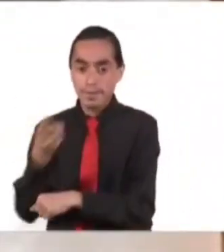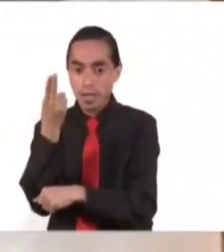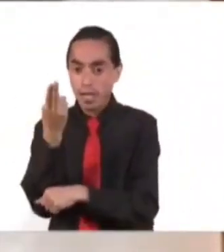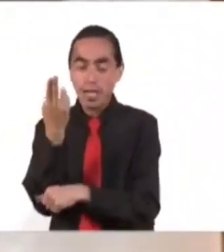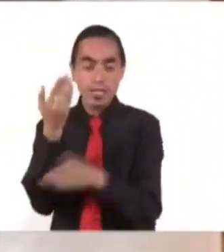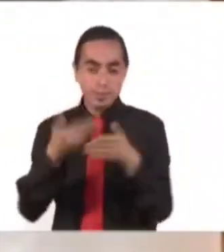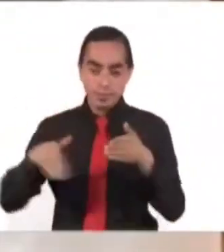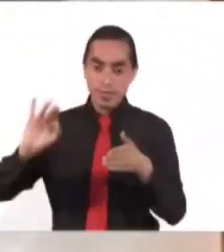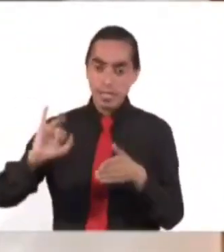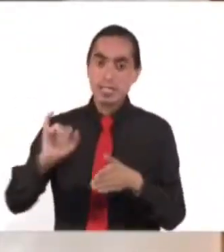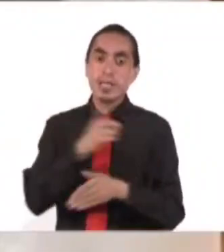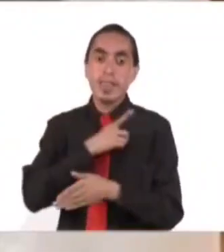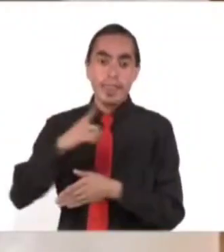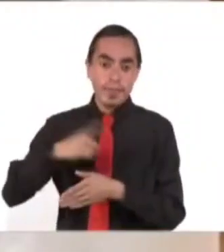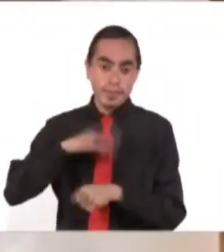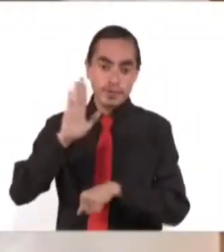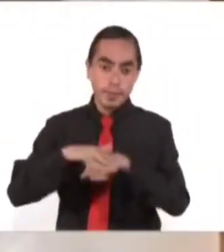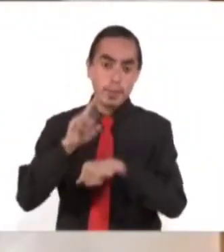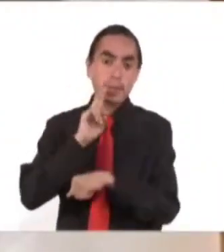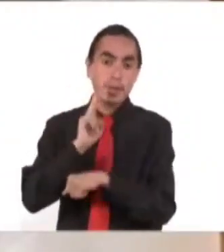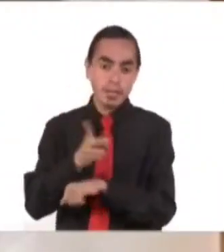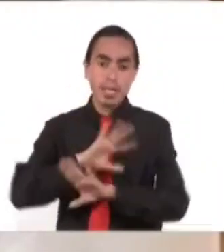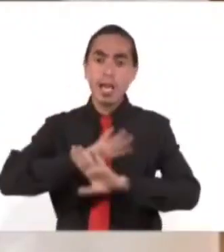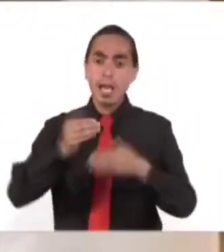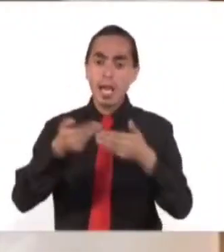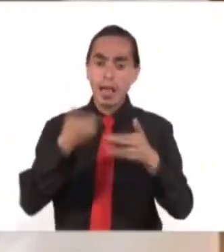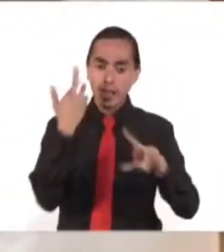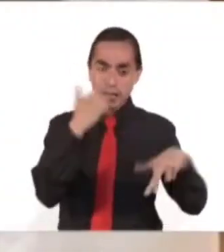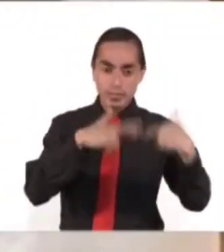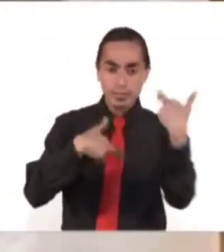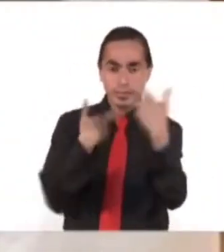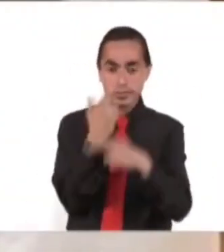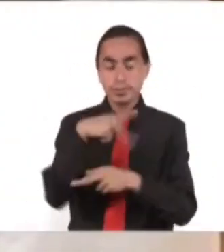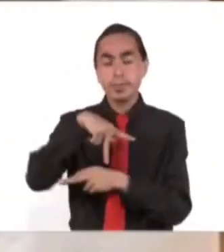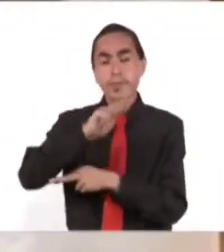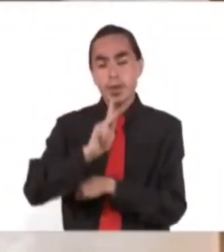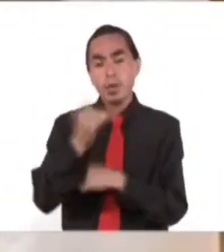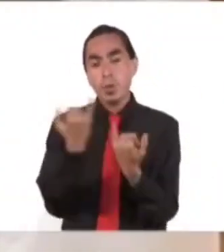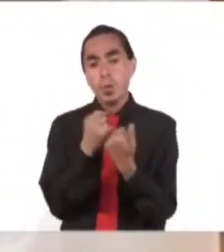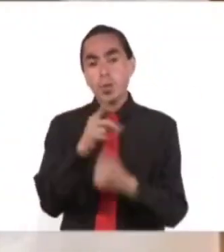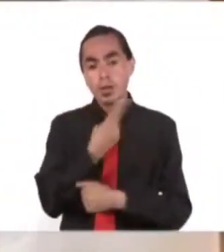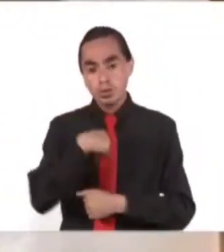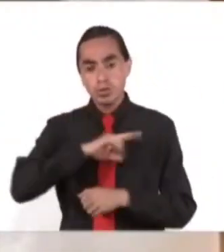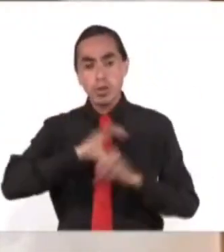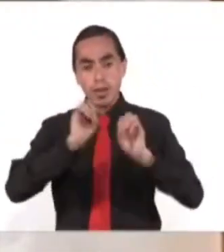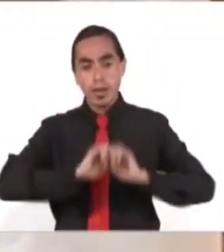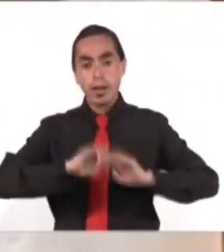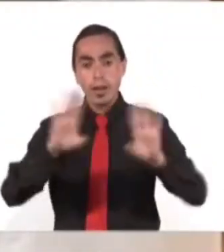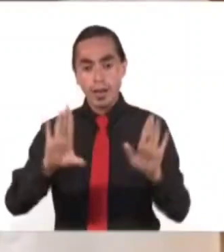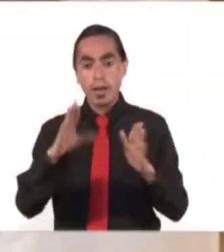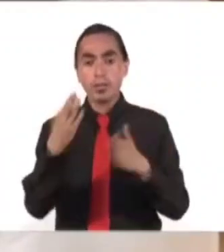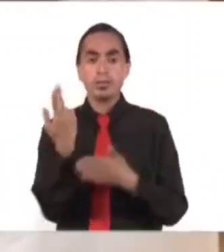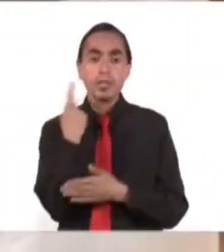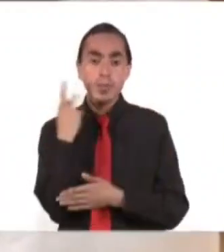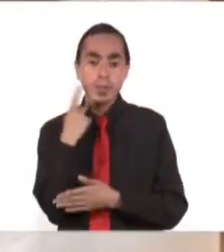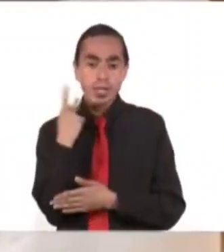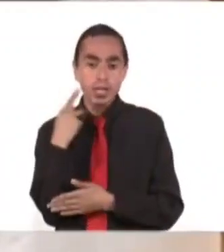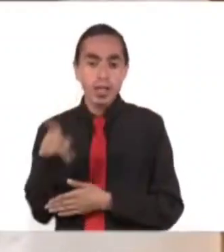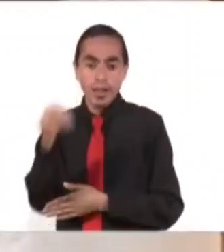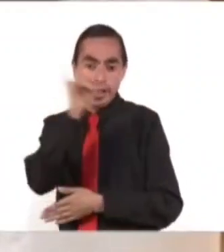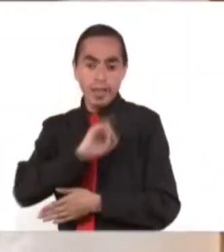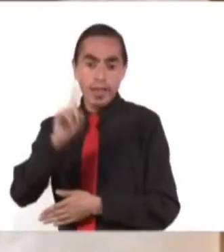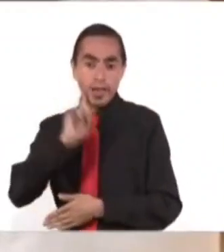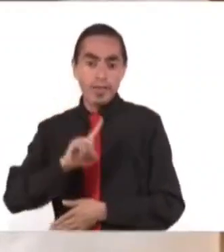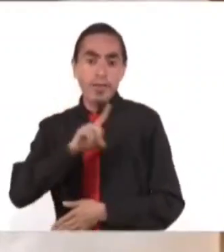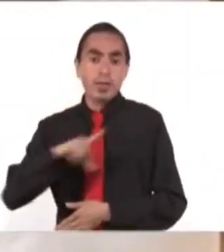fortalecer, se tienen que mejorar. Lo hemos estado revisando, pero también tenemos claro que la política que ha establecido la jefa